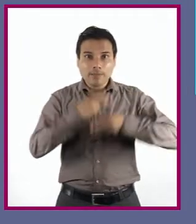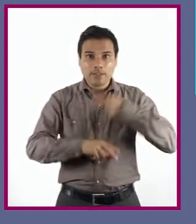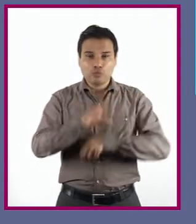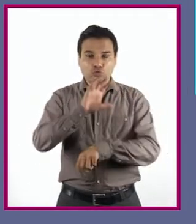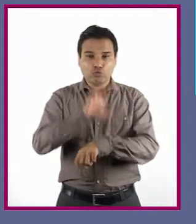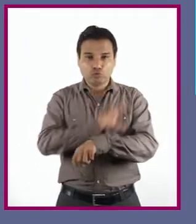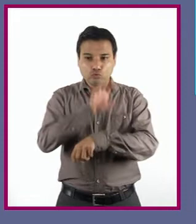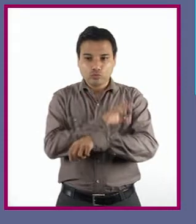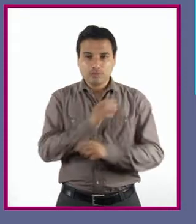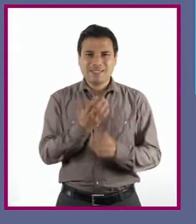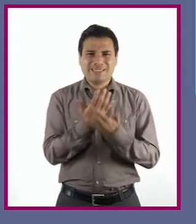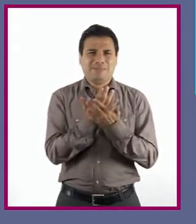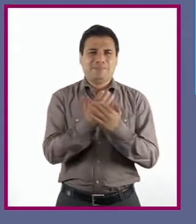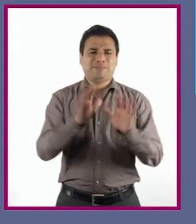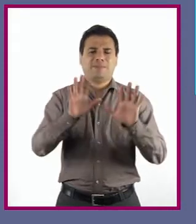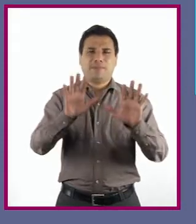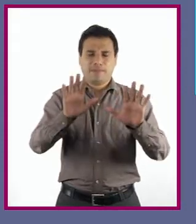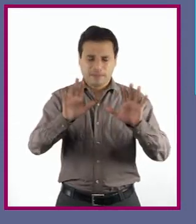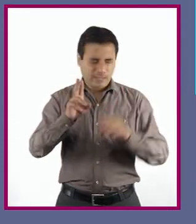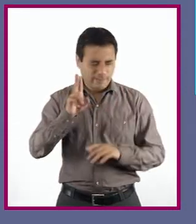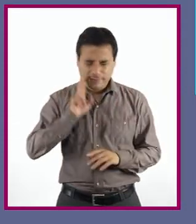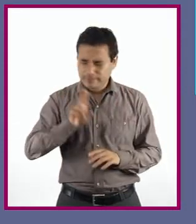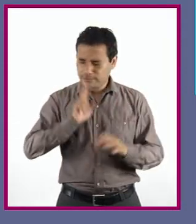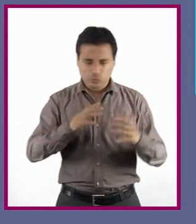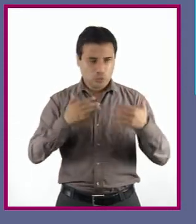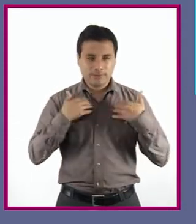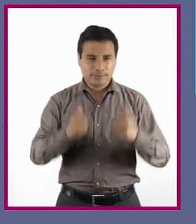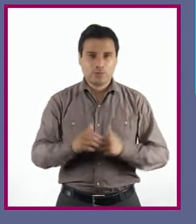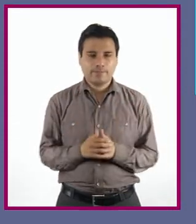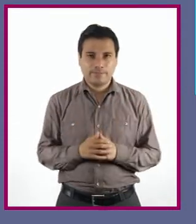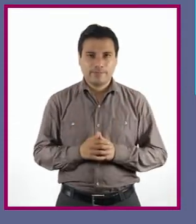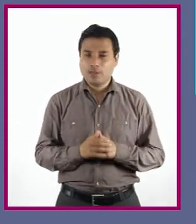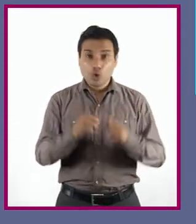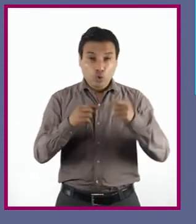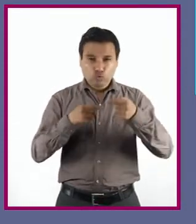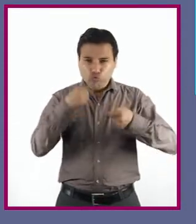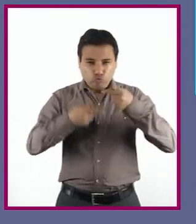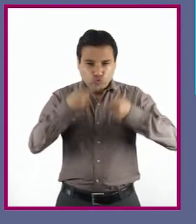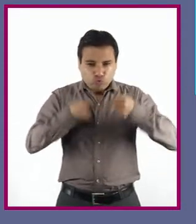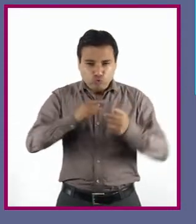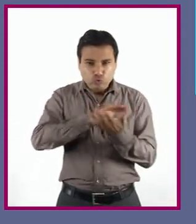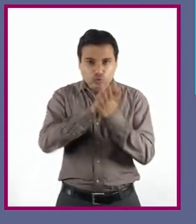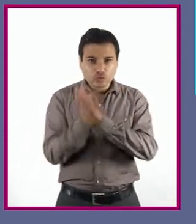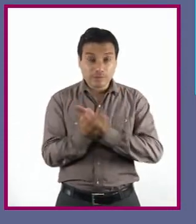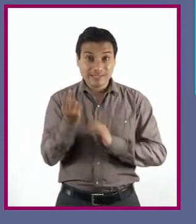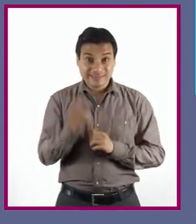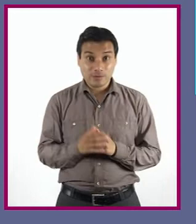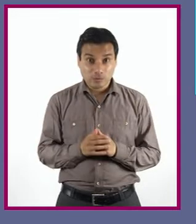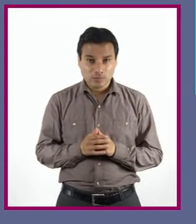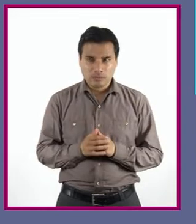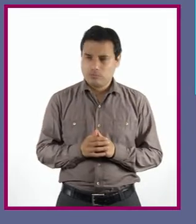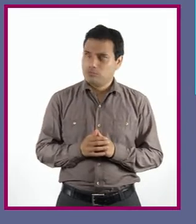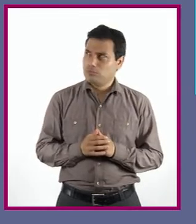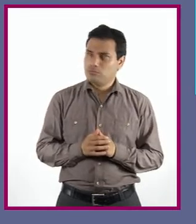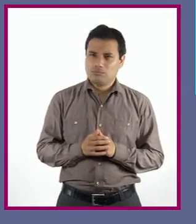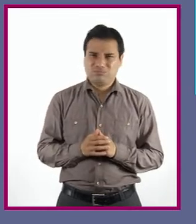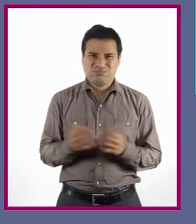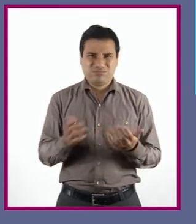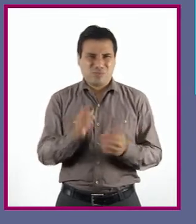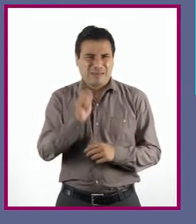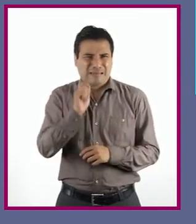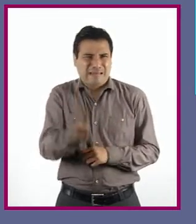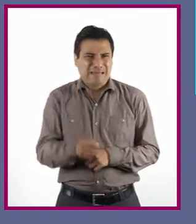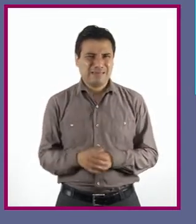electricidad. Espera, déjame entenderlo bien. Para que un generador haga electricidad necesita de una turbina. ¿Y qué es exactamente